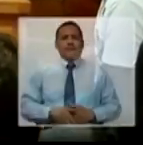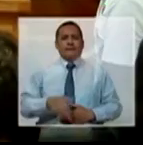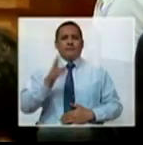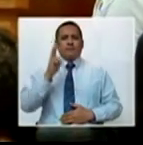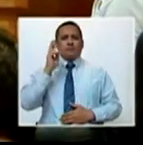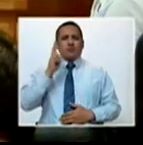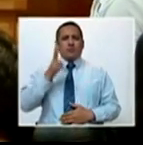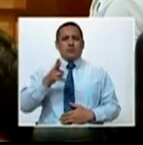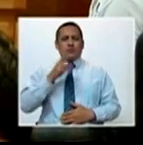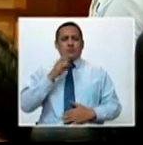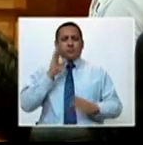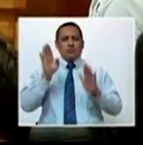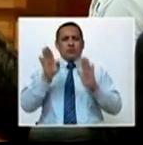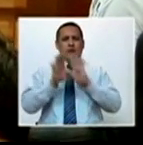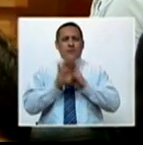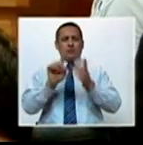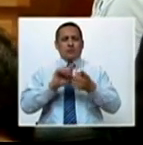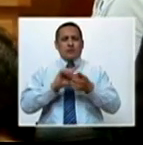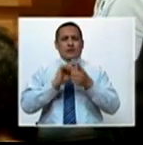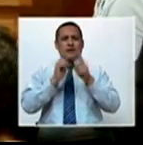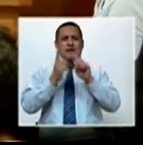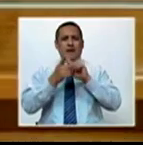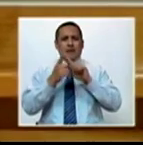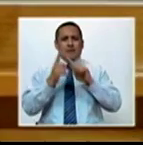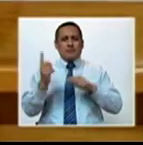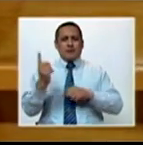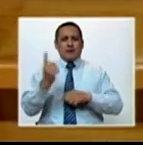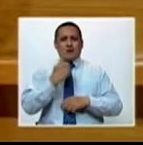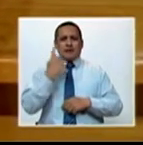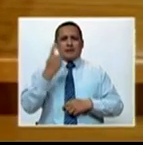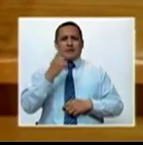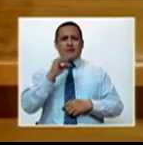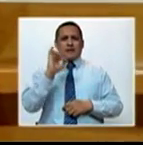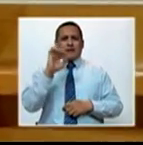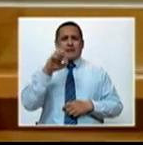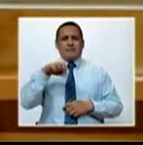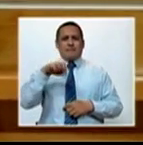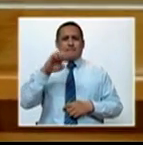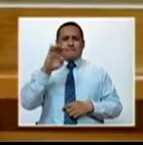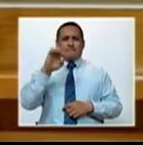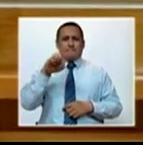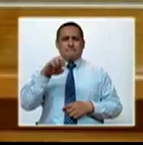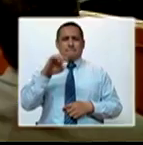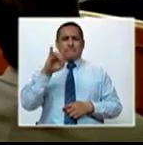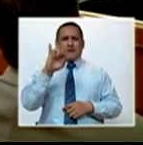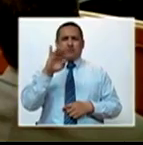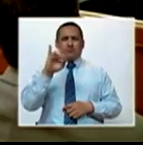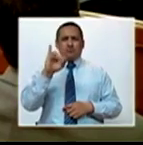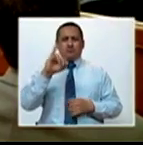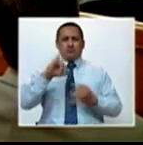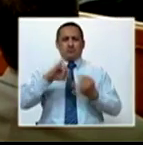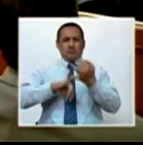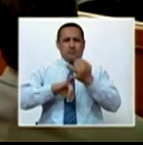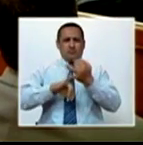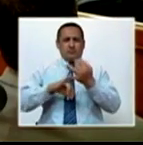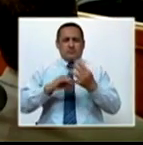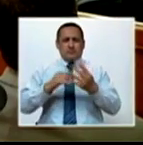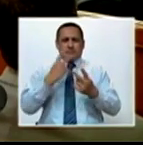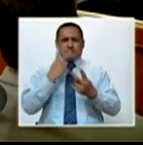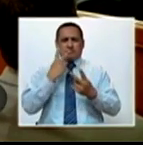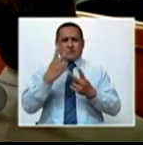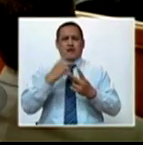La prohibición de la reformatio impeius es un antiguo principio